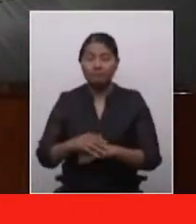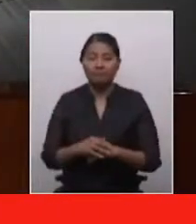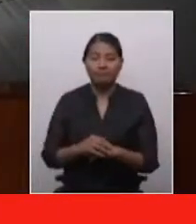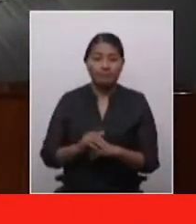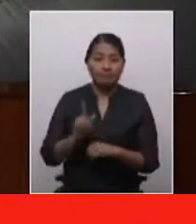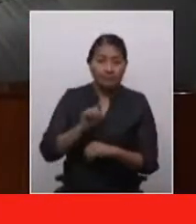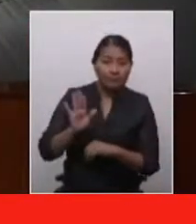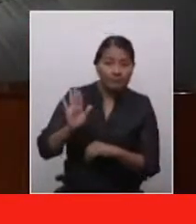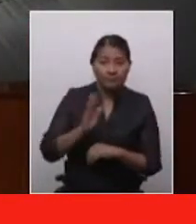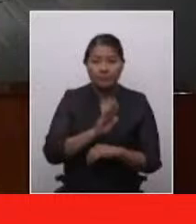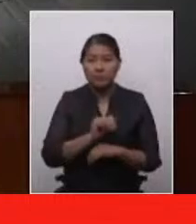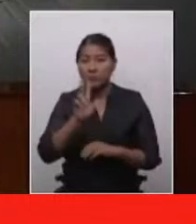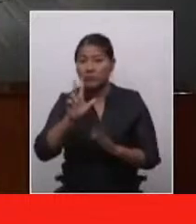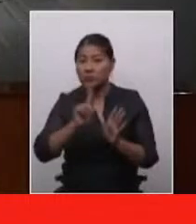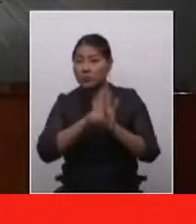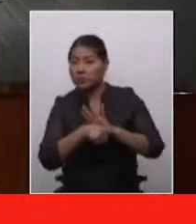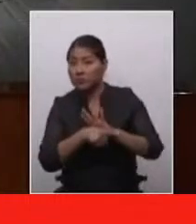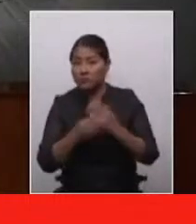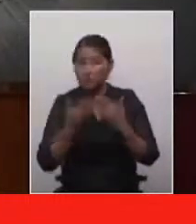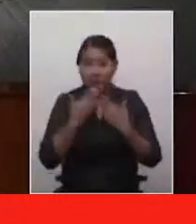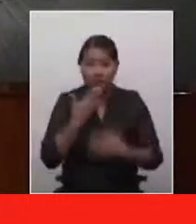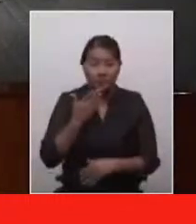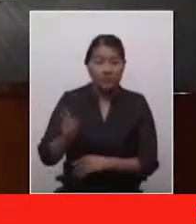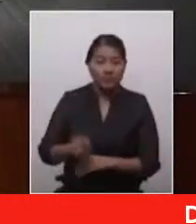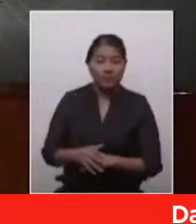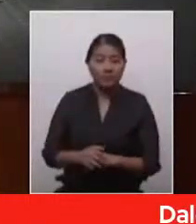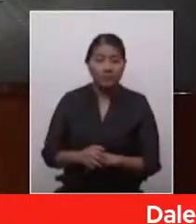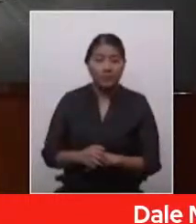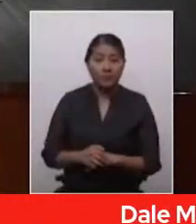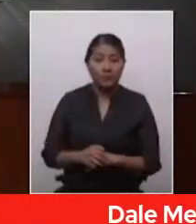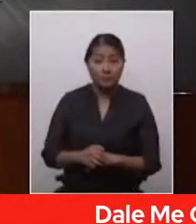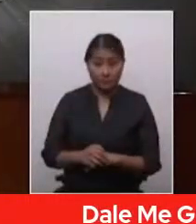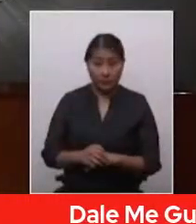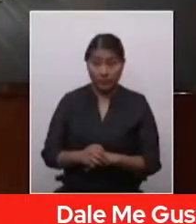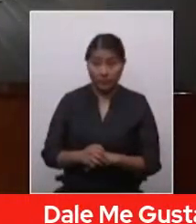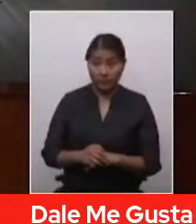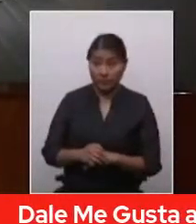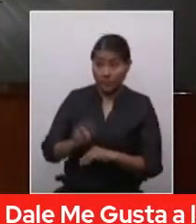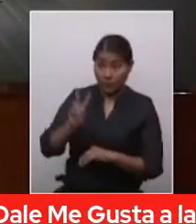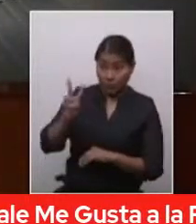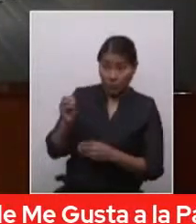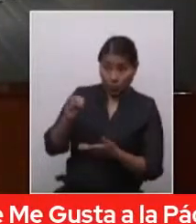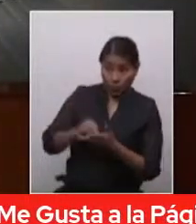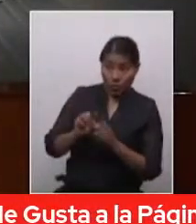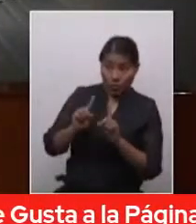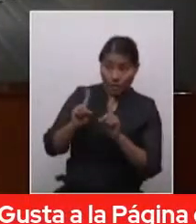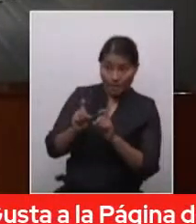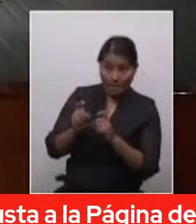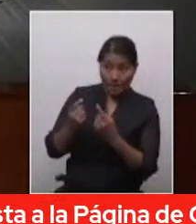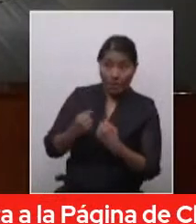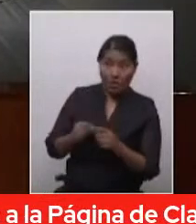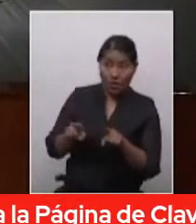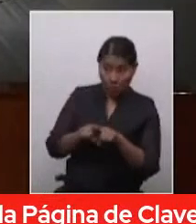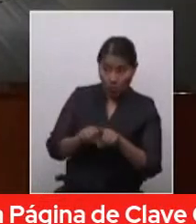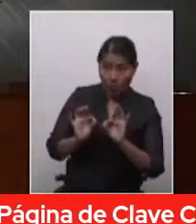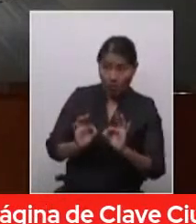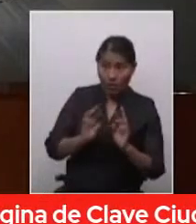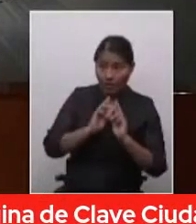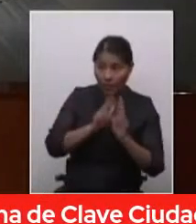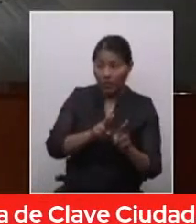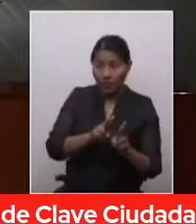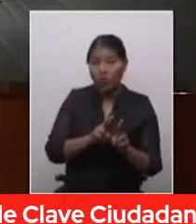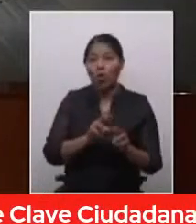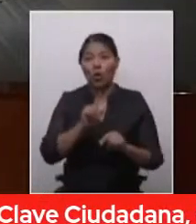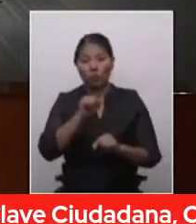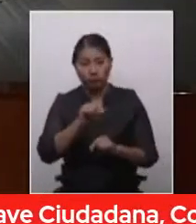inicialmente de sus tres minutos? Los dos contestan la misma pregunta. Sí, Yo sí, les dejo el elemento y ustedes lo pueden,